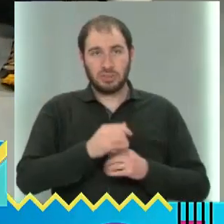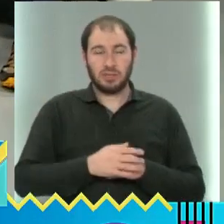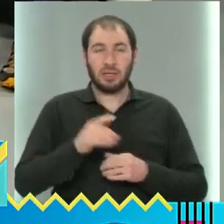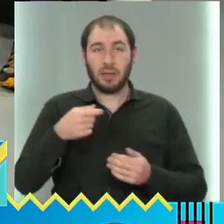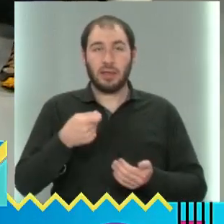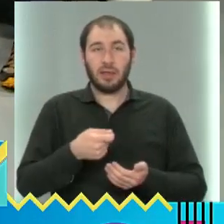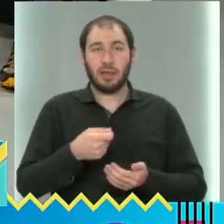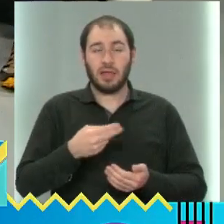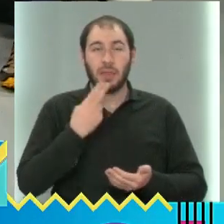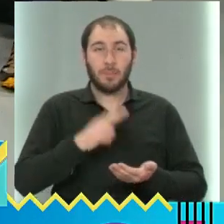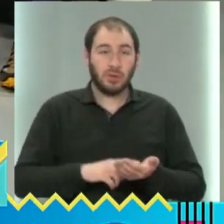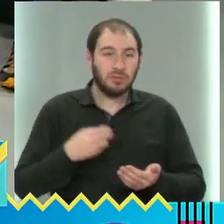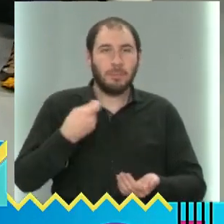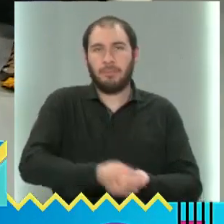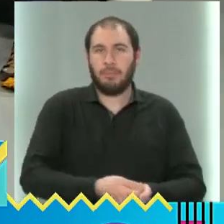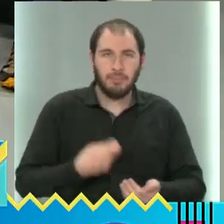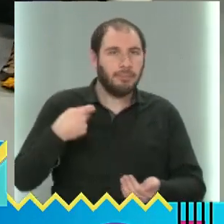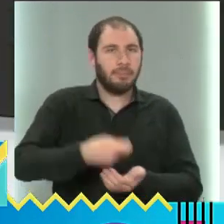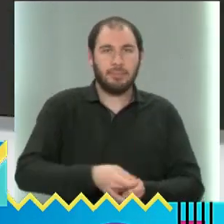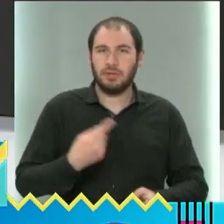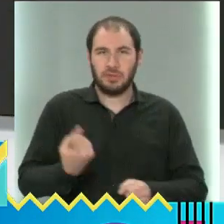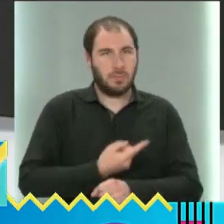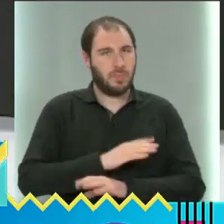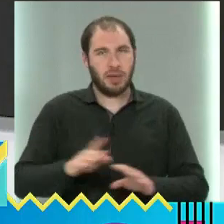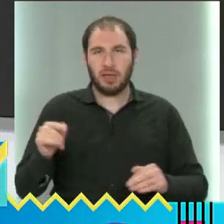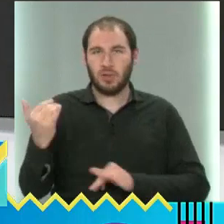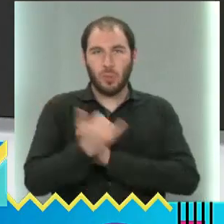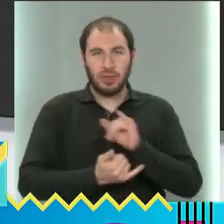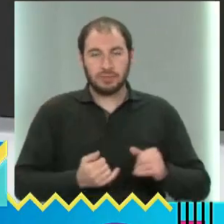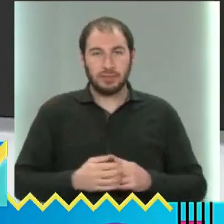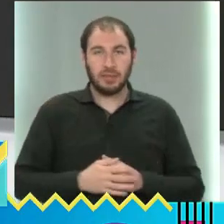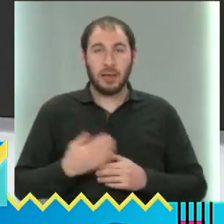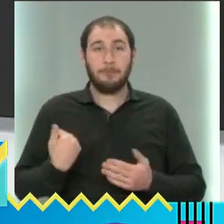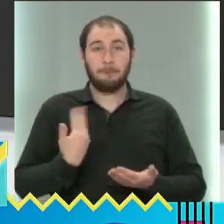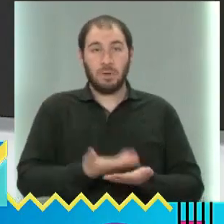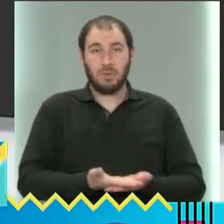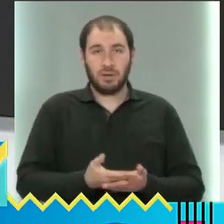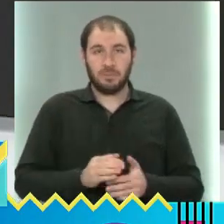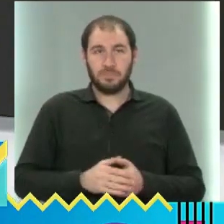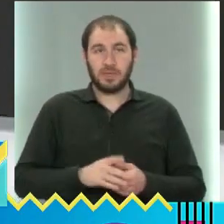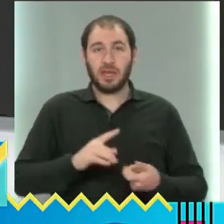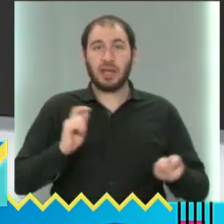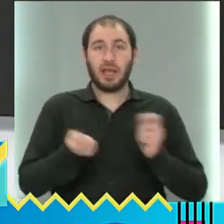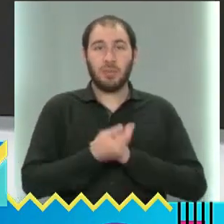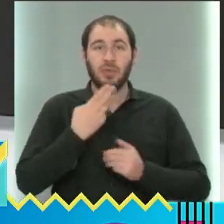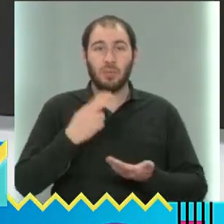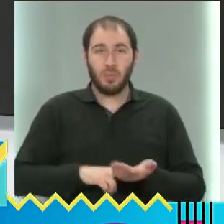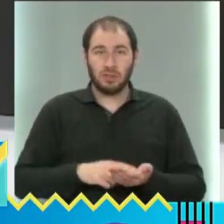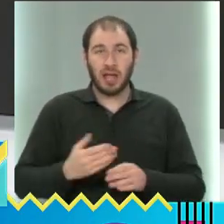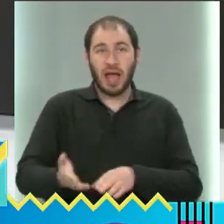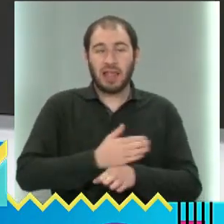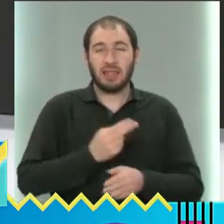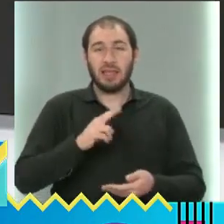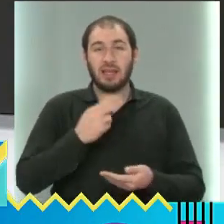se puede pagar un nuevo impuesto más. Él ya lo decía también, y proponía, ¿sí?, una reforma tributaria, adelantar la